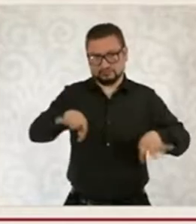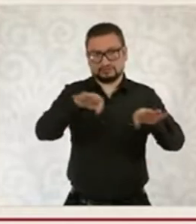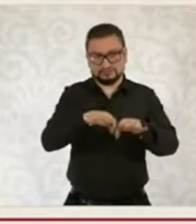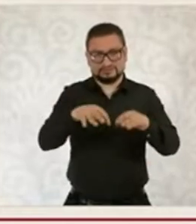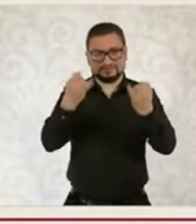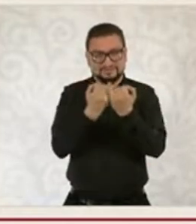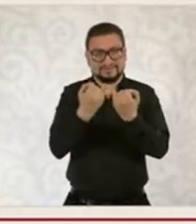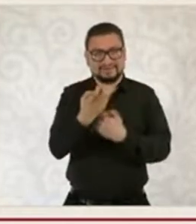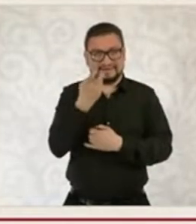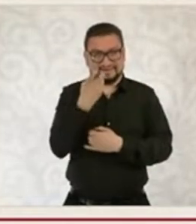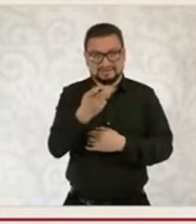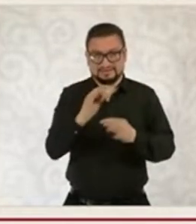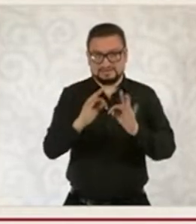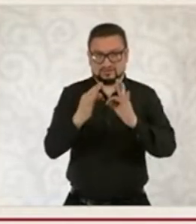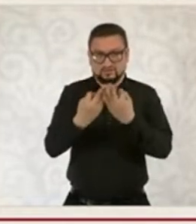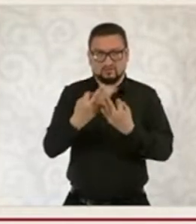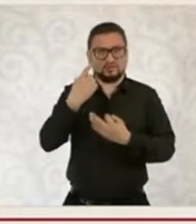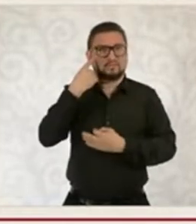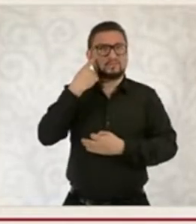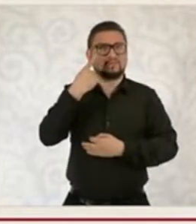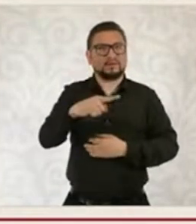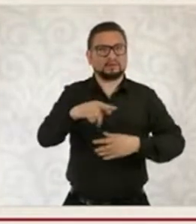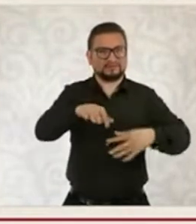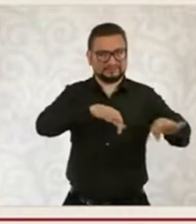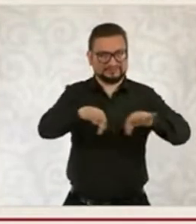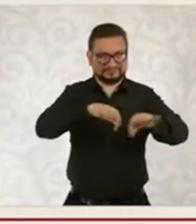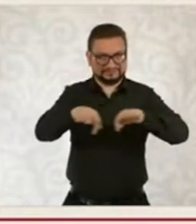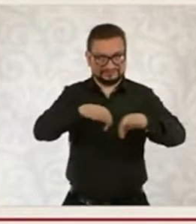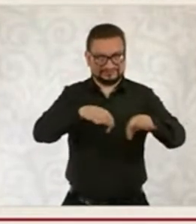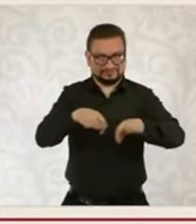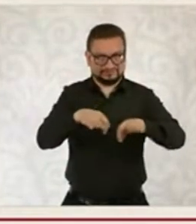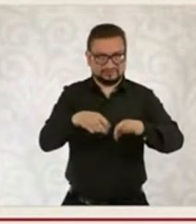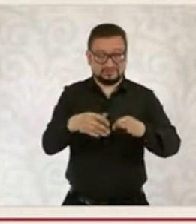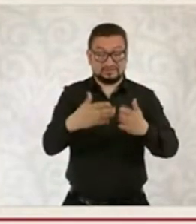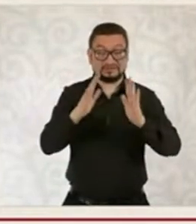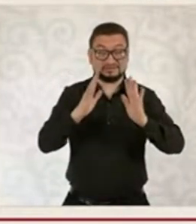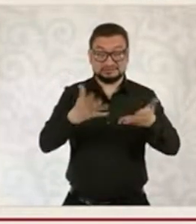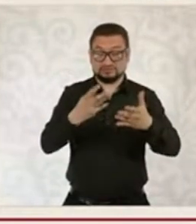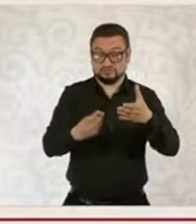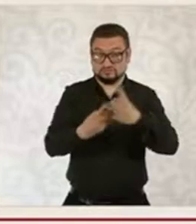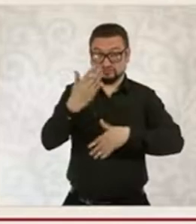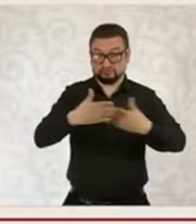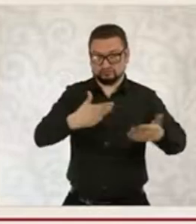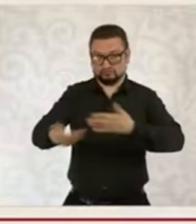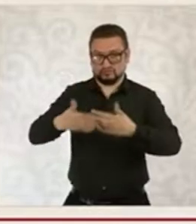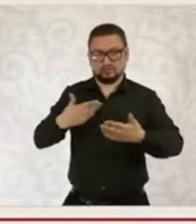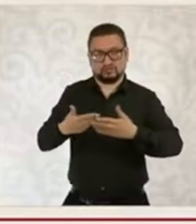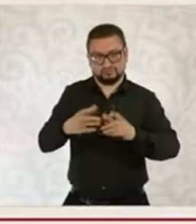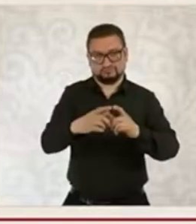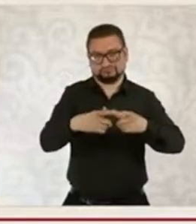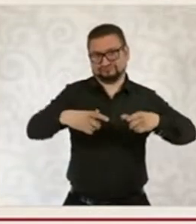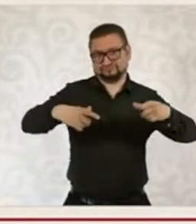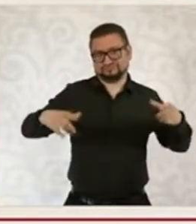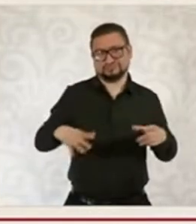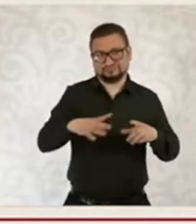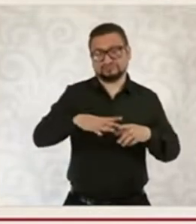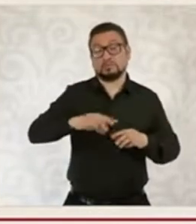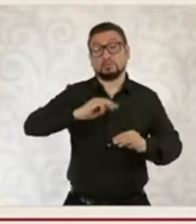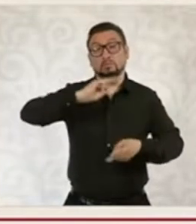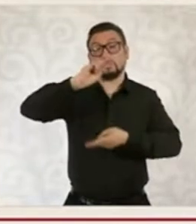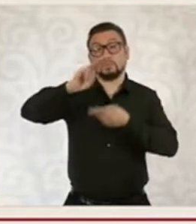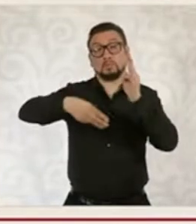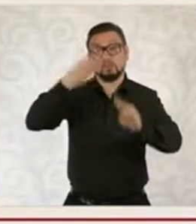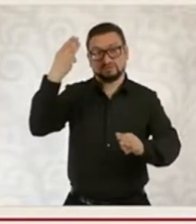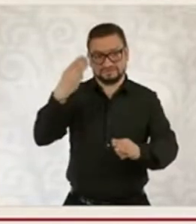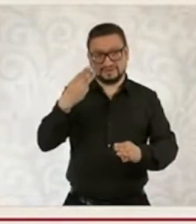que esta modalidad de empleo que ha crecido a lo largo de todo el mundo,